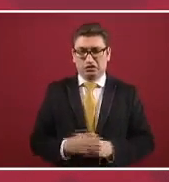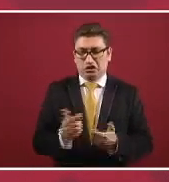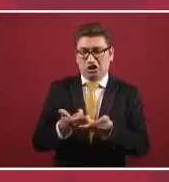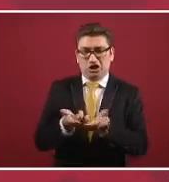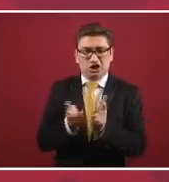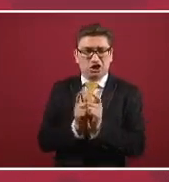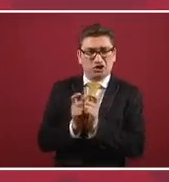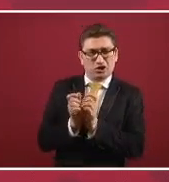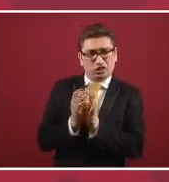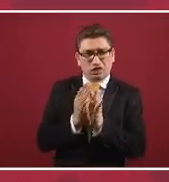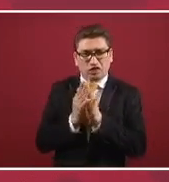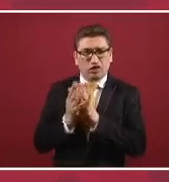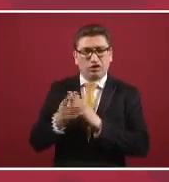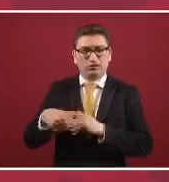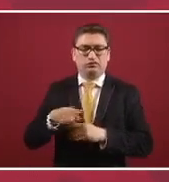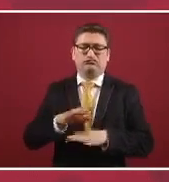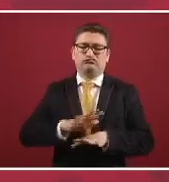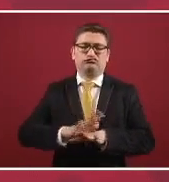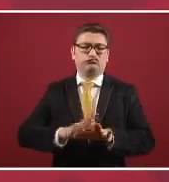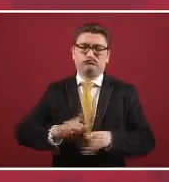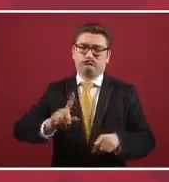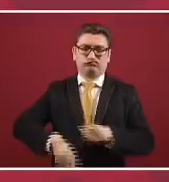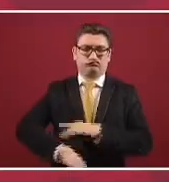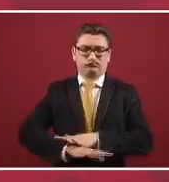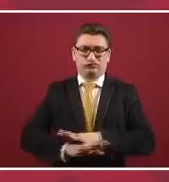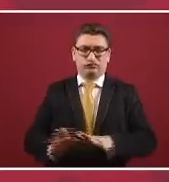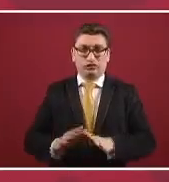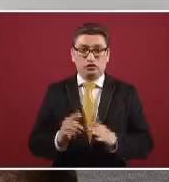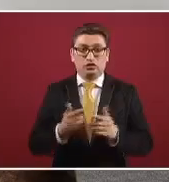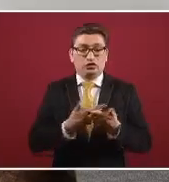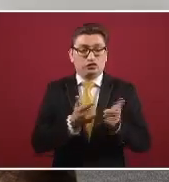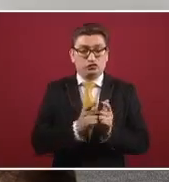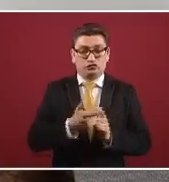delictuosa entre poder económico y poder político.